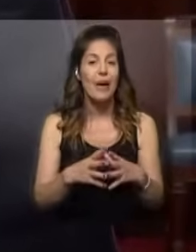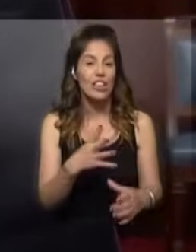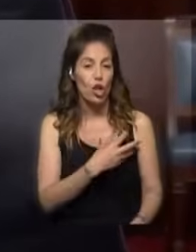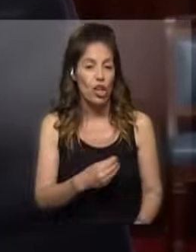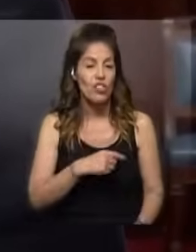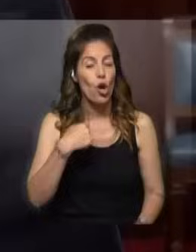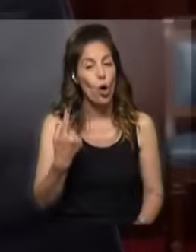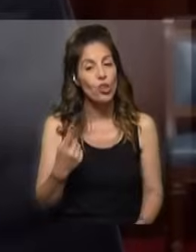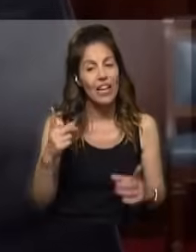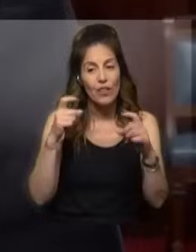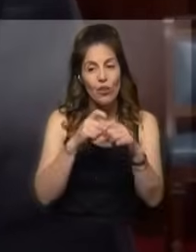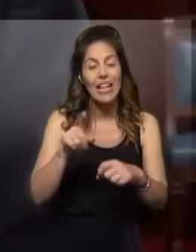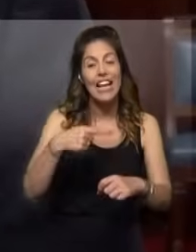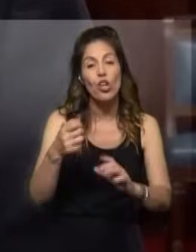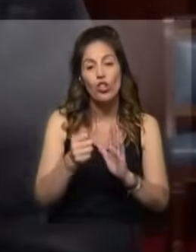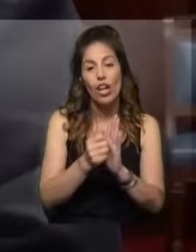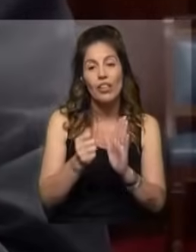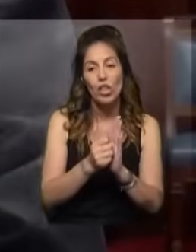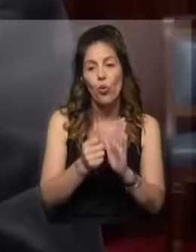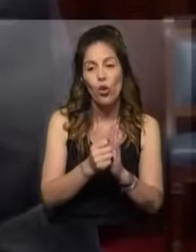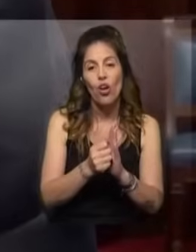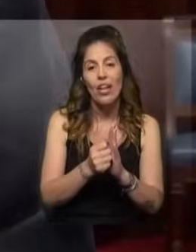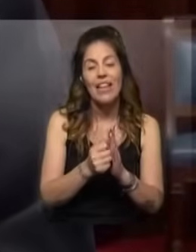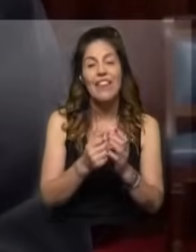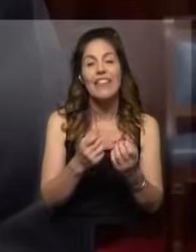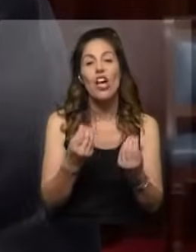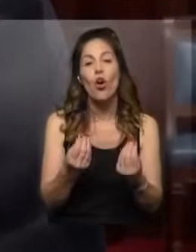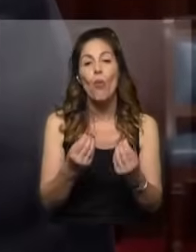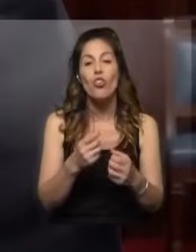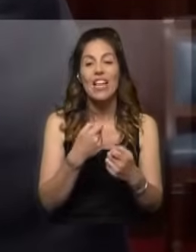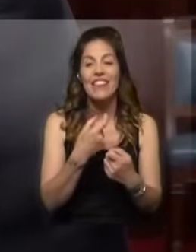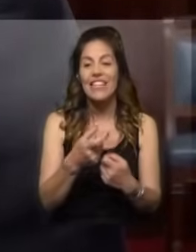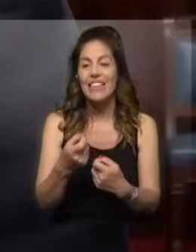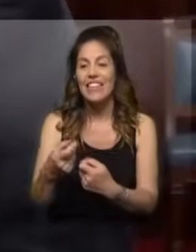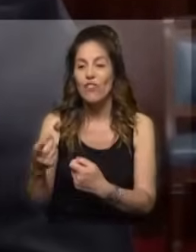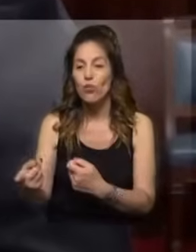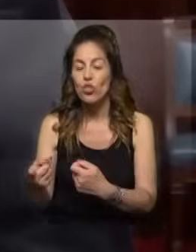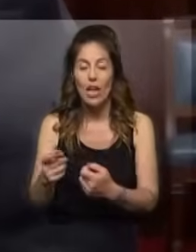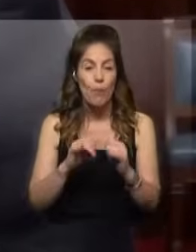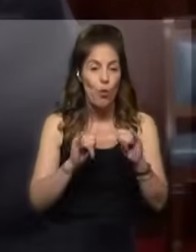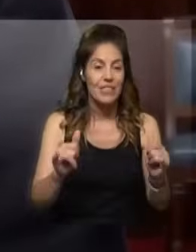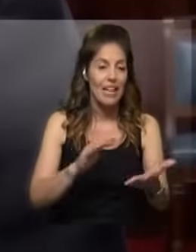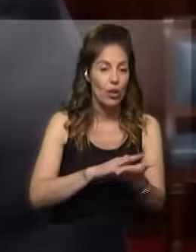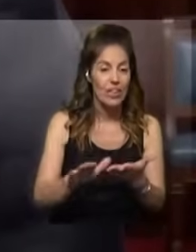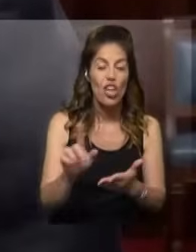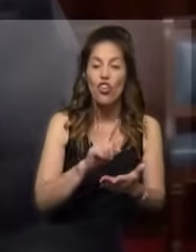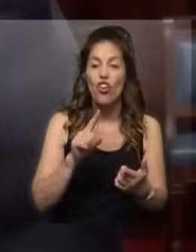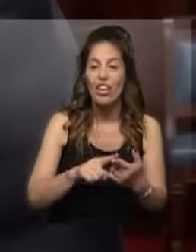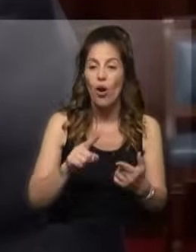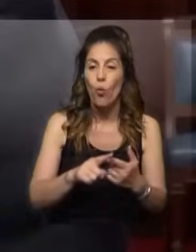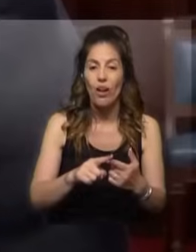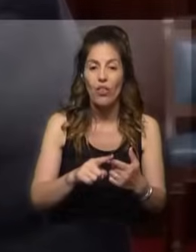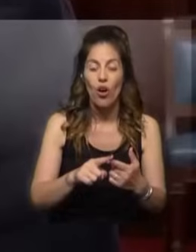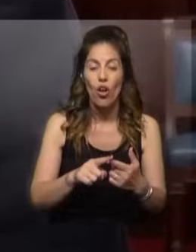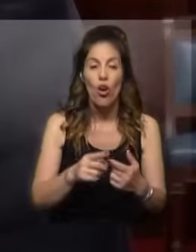dificultad que es el artículo siguiente que refiere a Cómo se distribuye esa publicidad gratuita y tampoco están de acuerdo con fijar tarifas